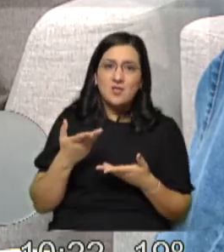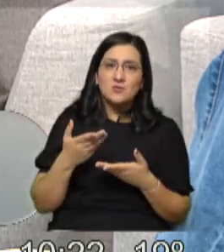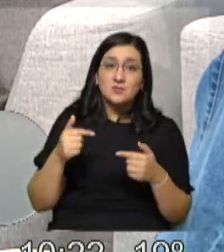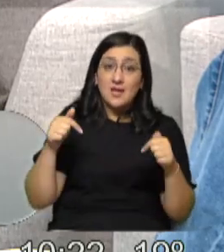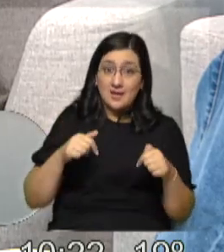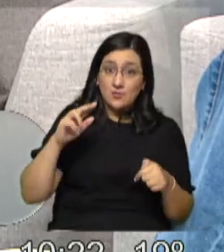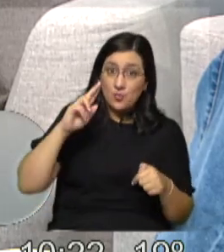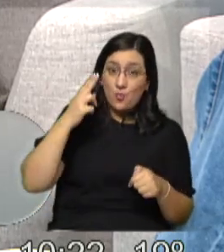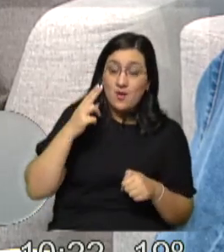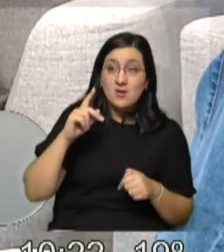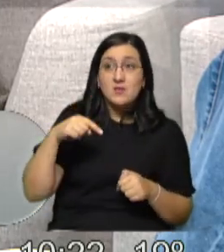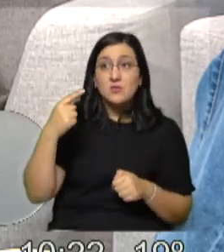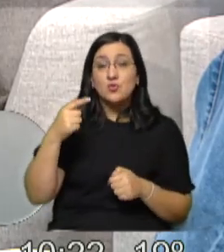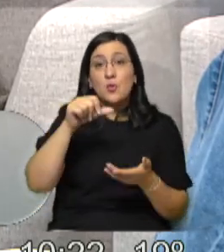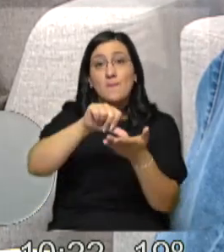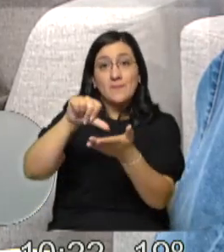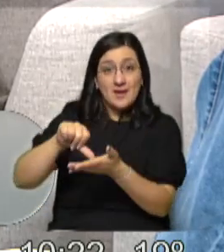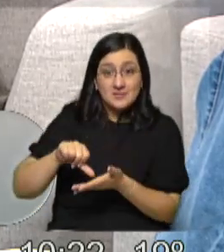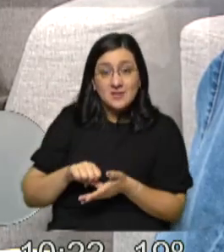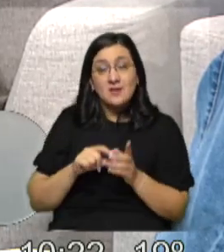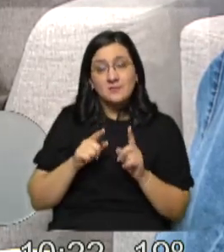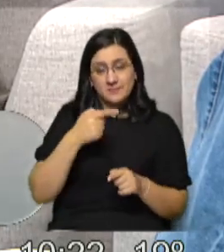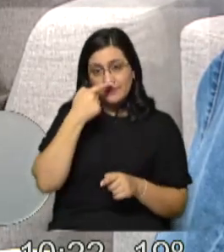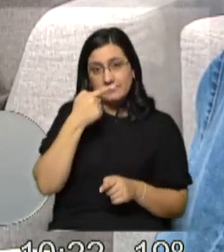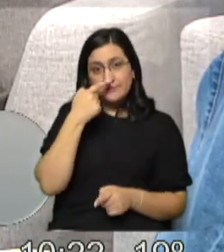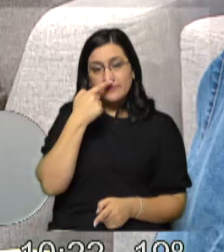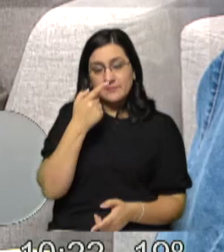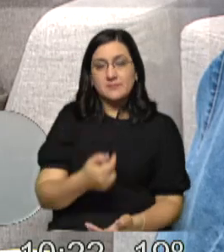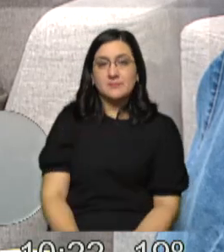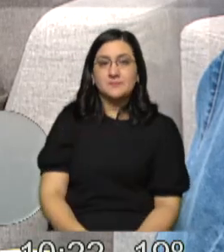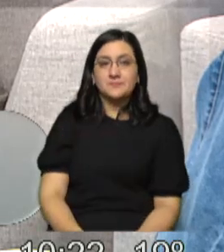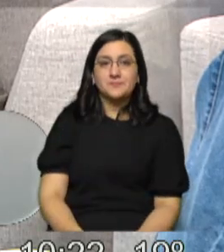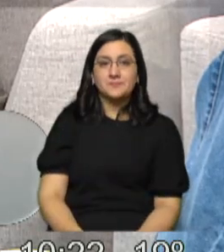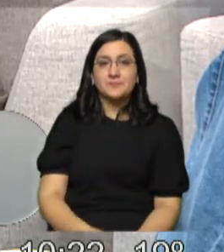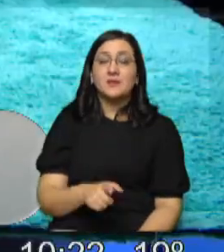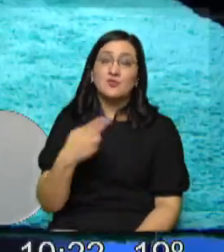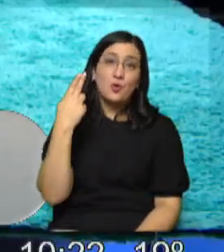acá de Uruguay y de otras partes del mundo que también están bien interesantes, que eso también nos permitió